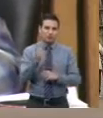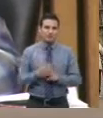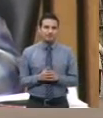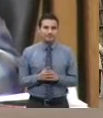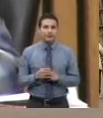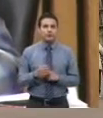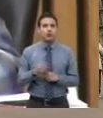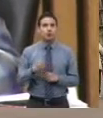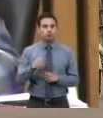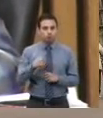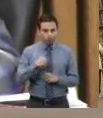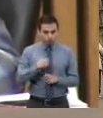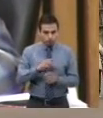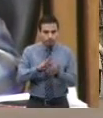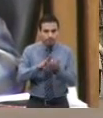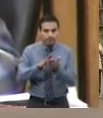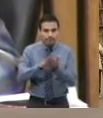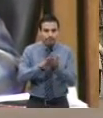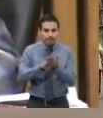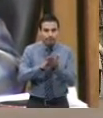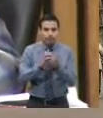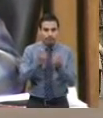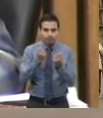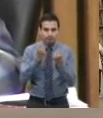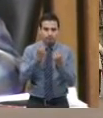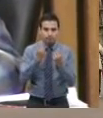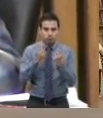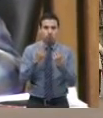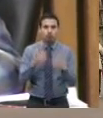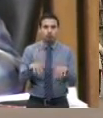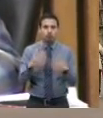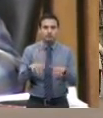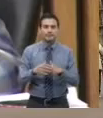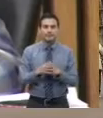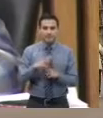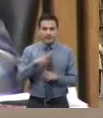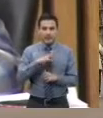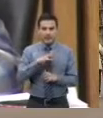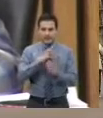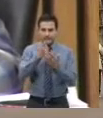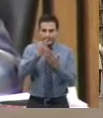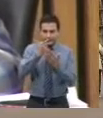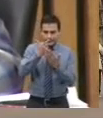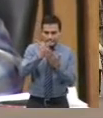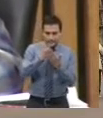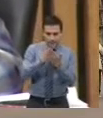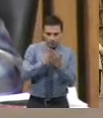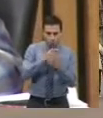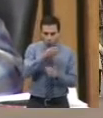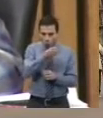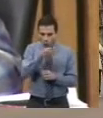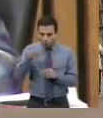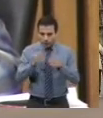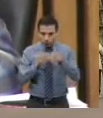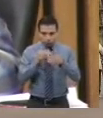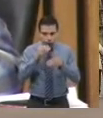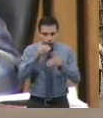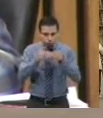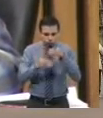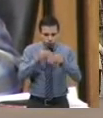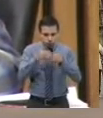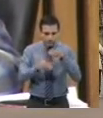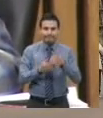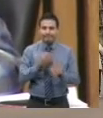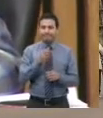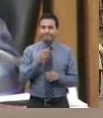Aplaudo y observo en este listado el procedimiento en contra de esta situación que a todas luces fue ilegal,